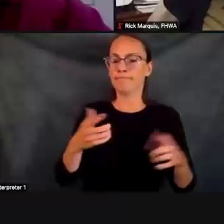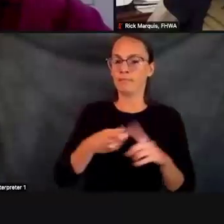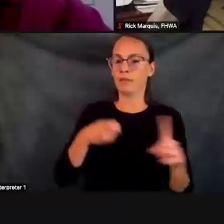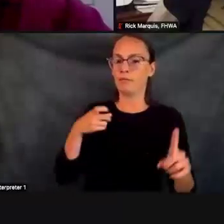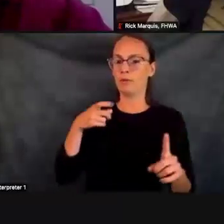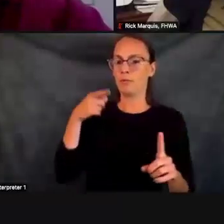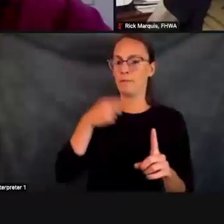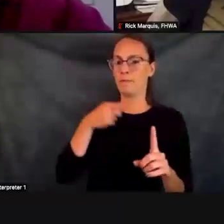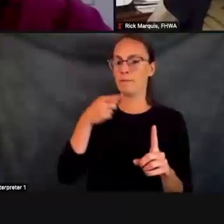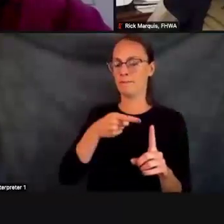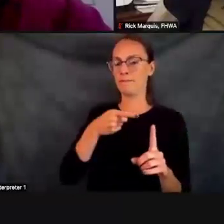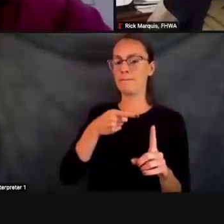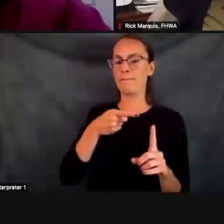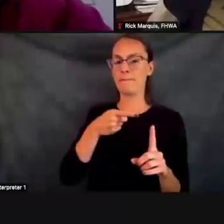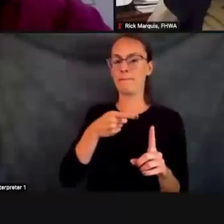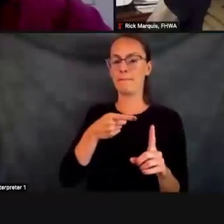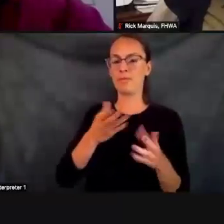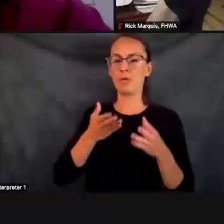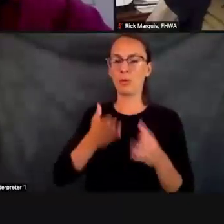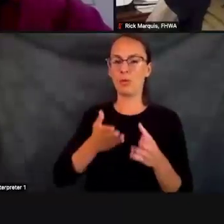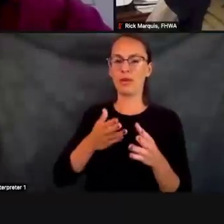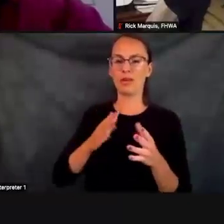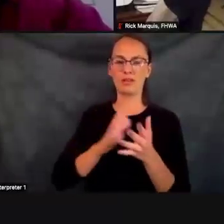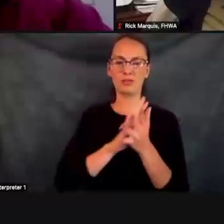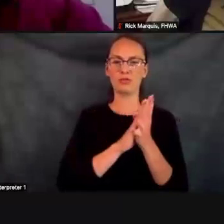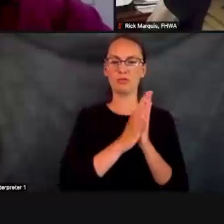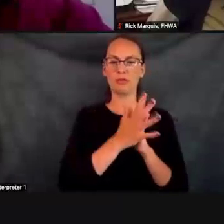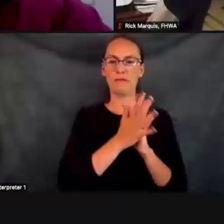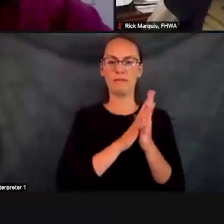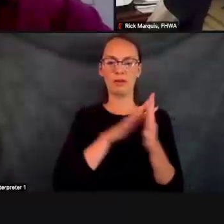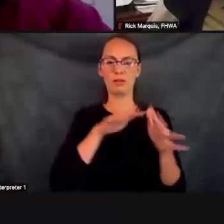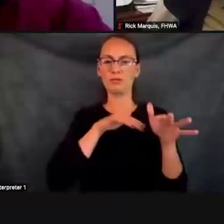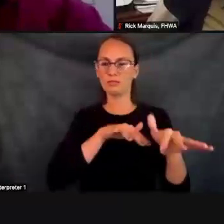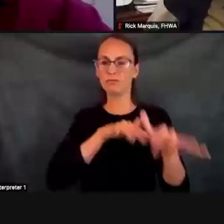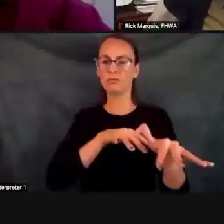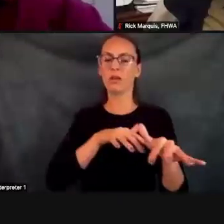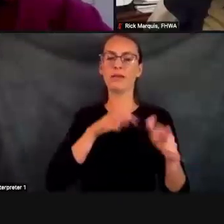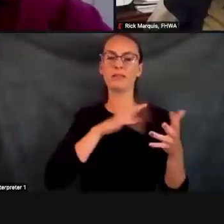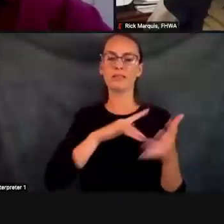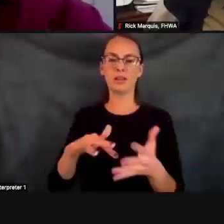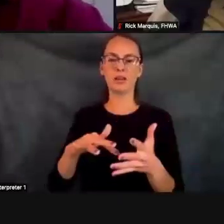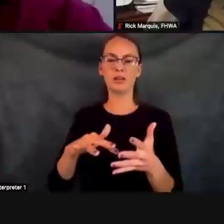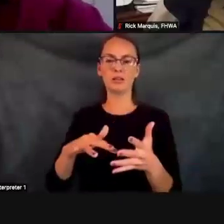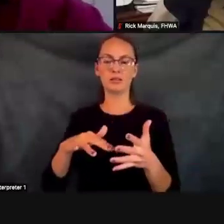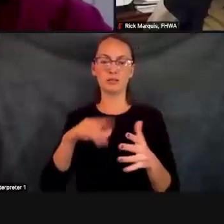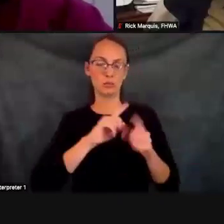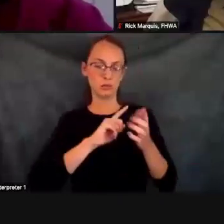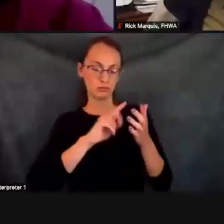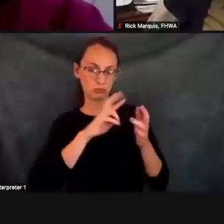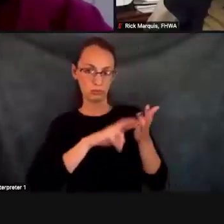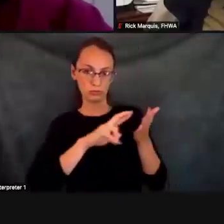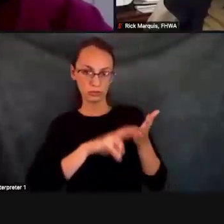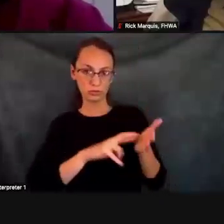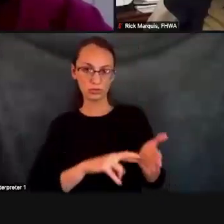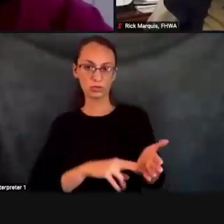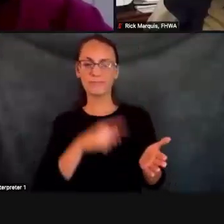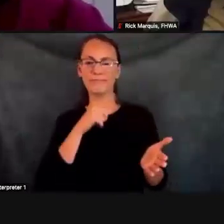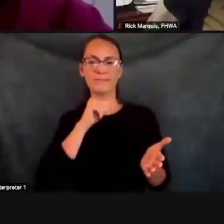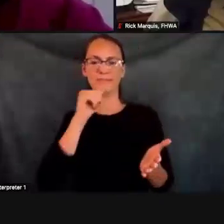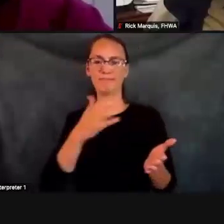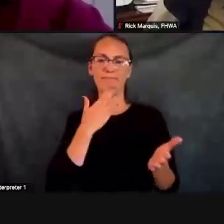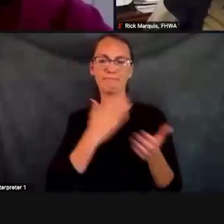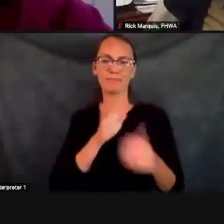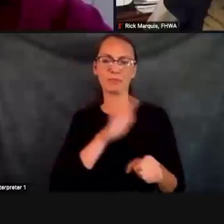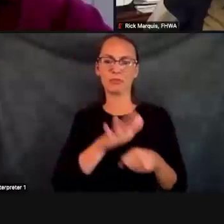mucho nerviosismo en cuanto a la manera en la cual se calculó esos estudios de tráfico. Y lo que yo